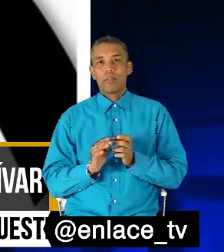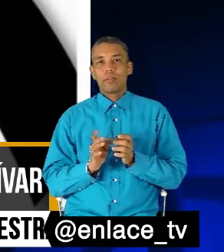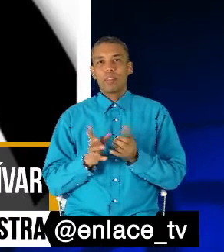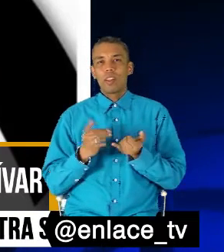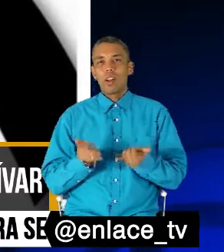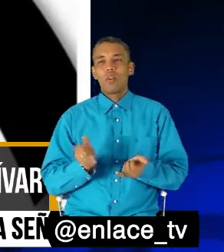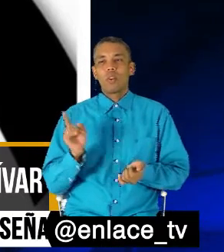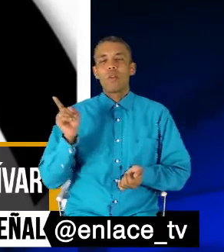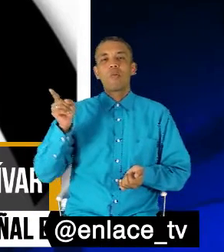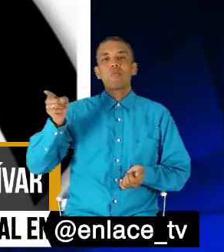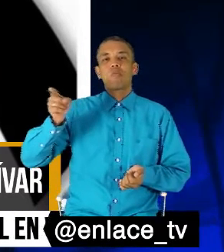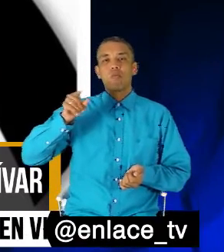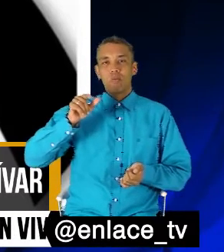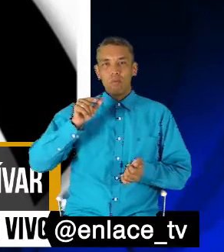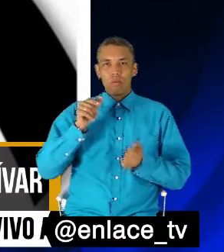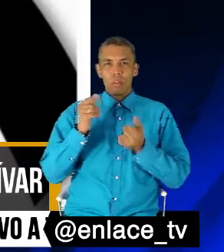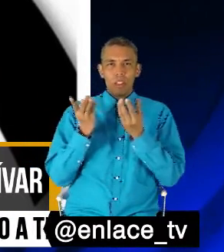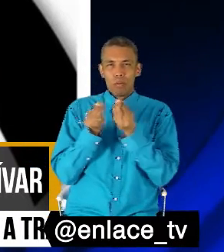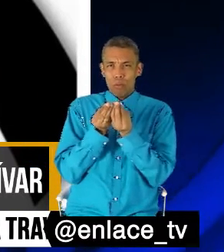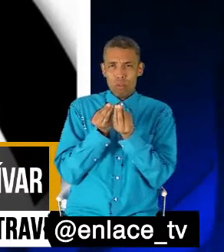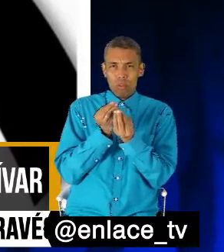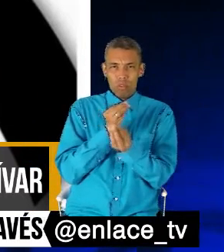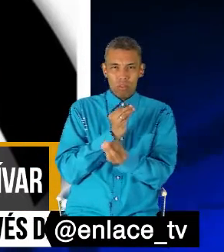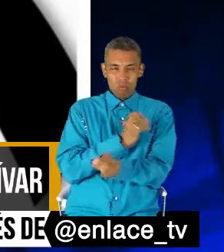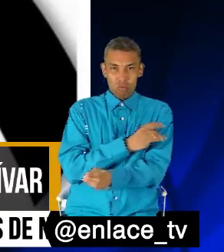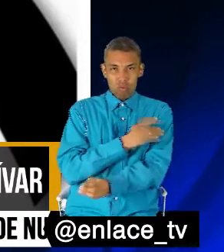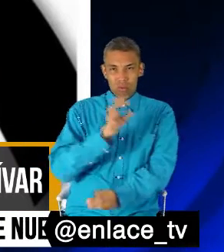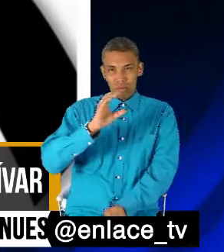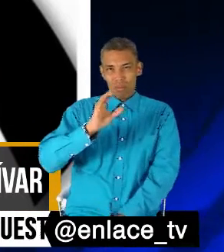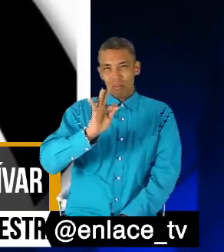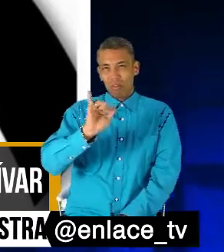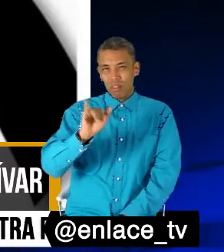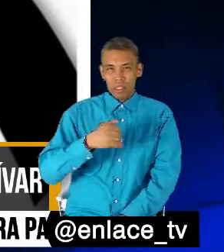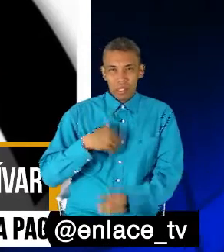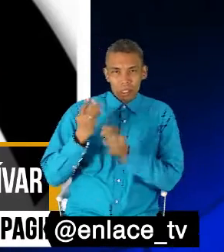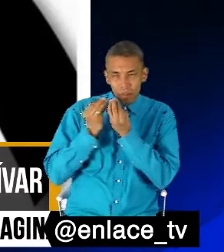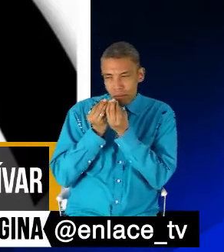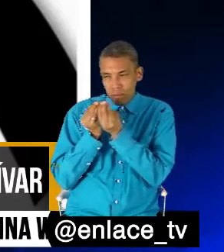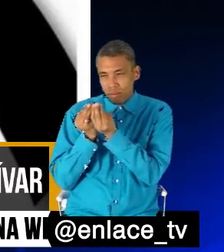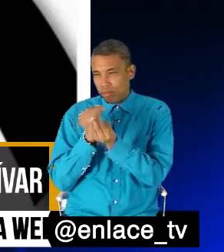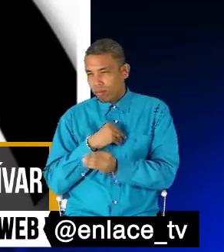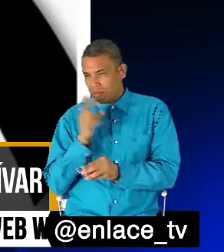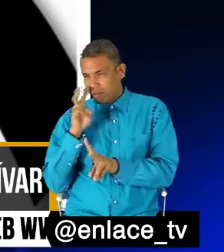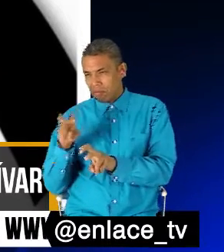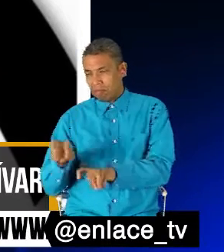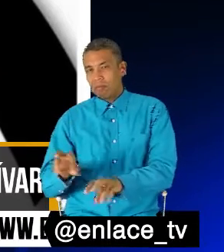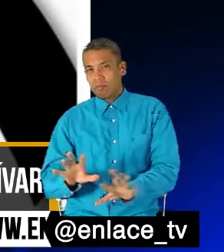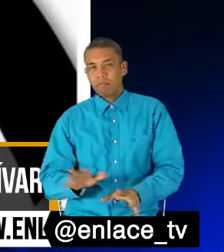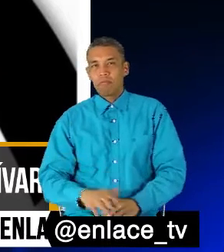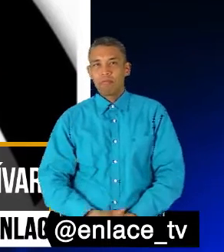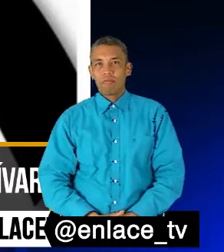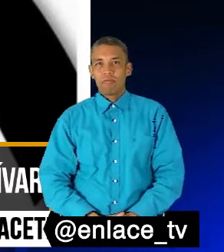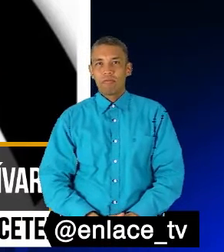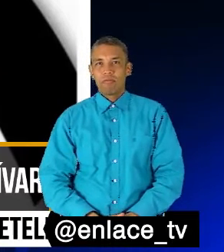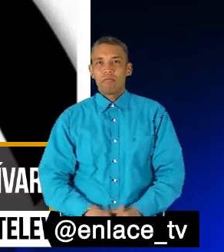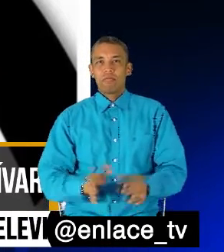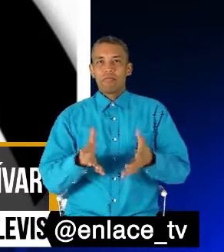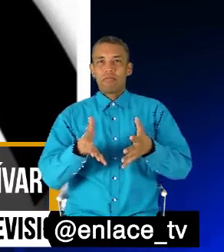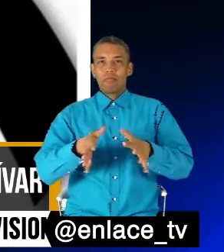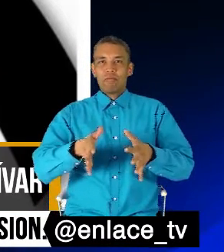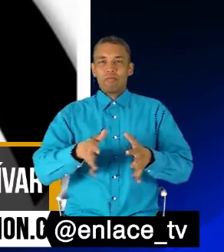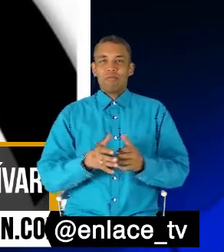zona una comisión para verificar lo que ocurrió. Se conoció extraoficialmente que hacia las 2 de la tarde viajó